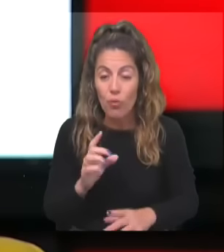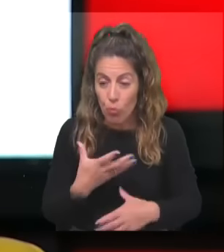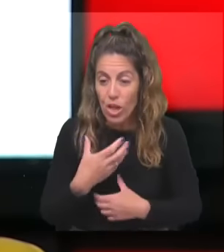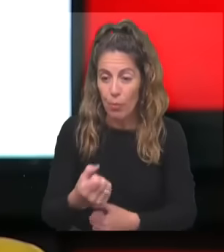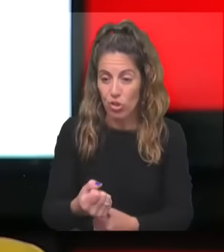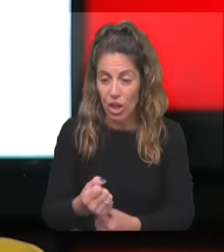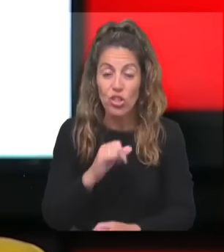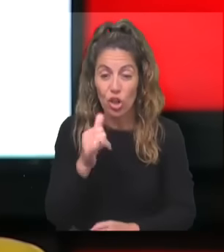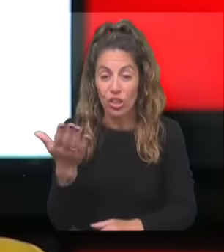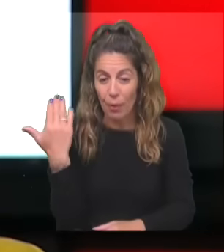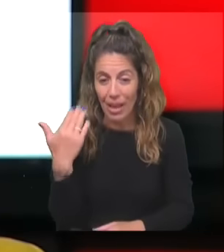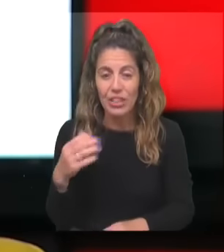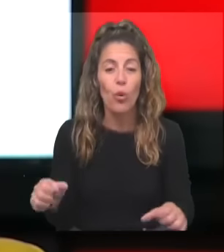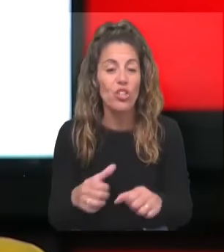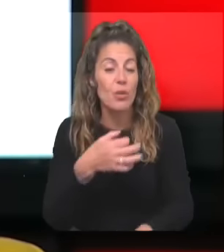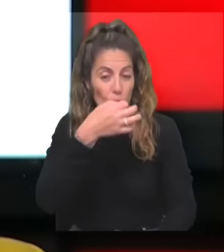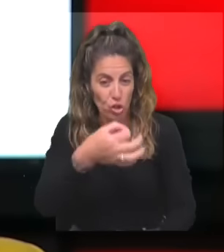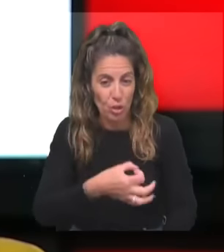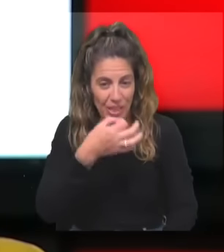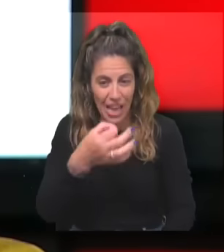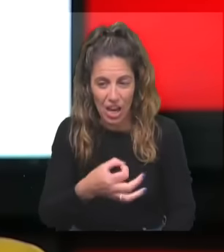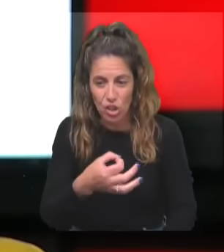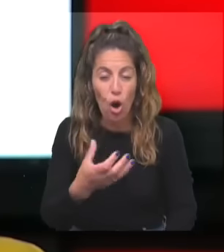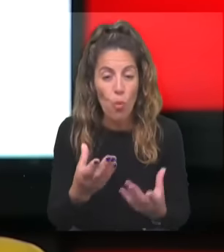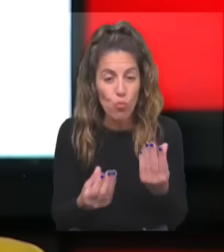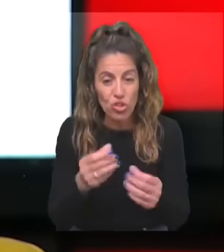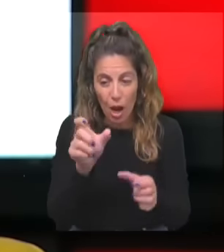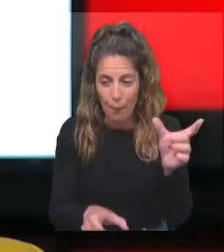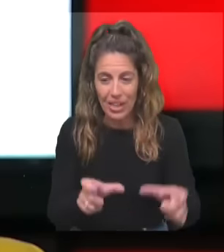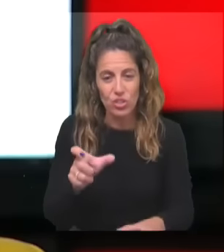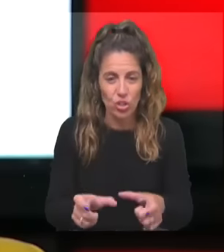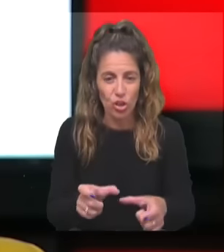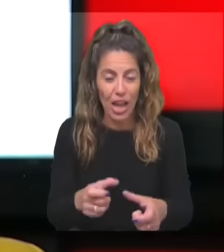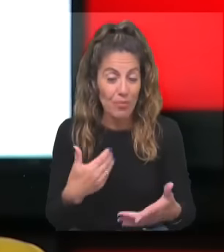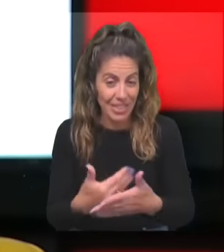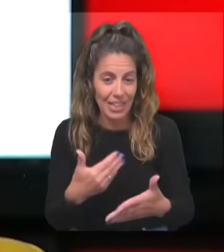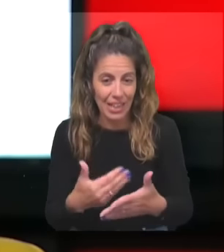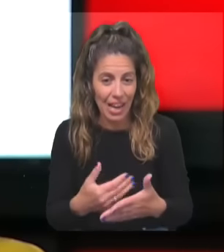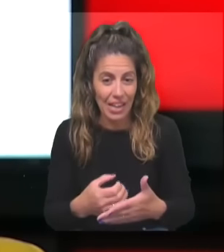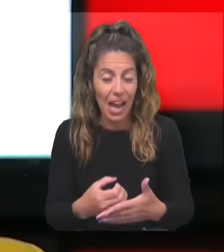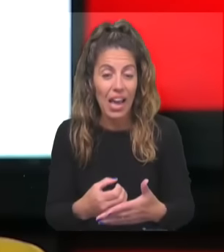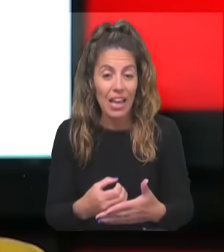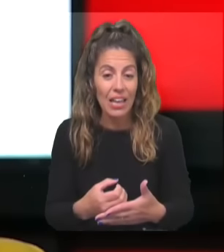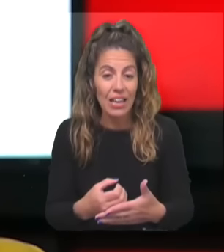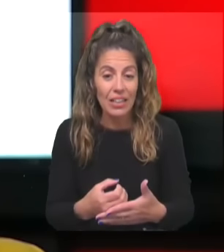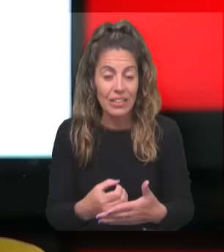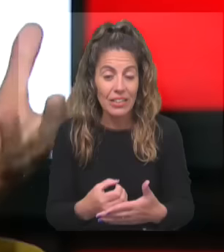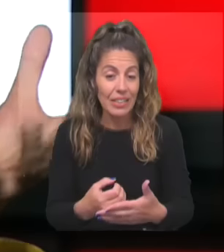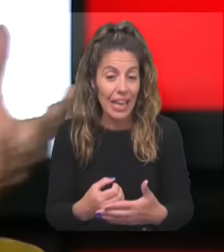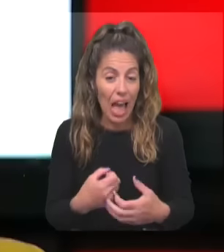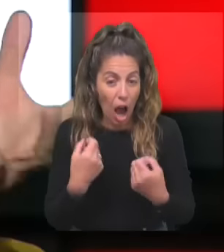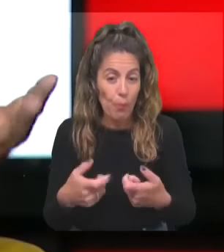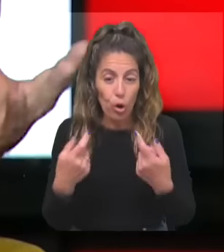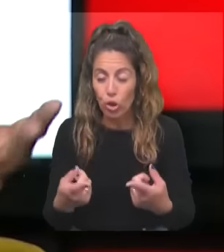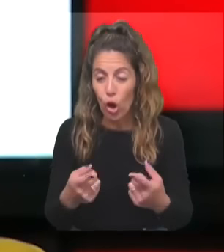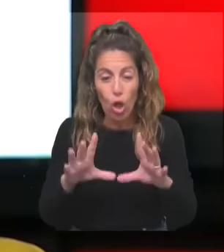contaba antes, cuando hicimos esos seminarios. Hubo mucha gente muy cercana que lo valoró mucho y que muy generosamente aportó todo